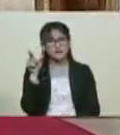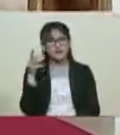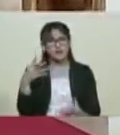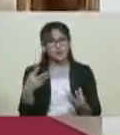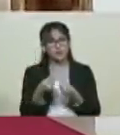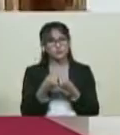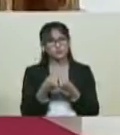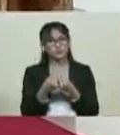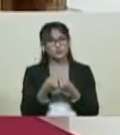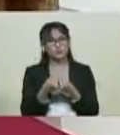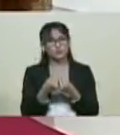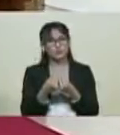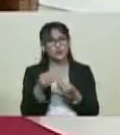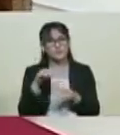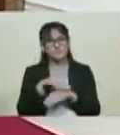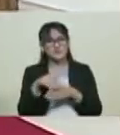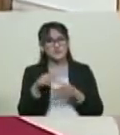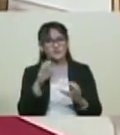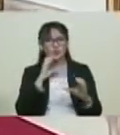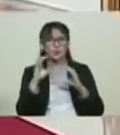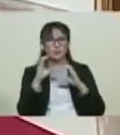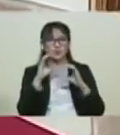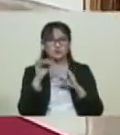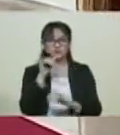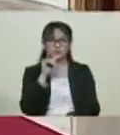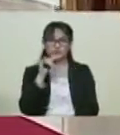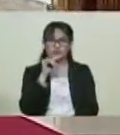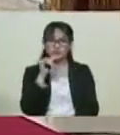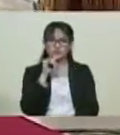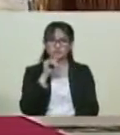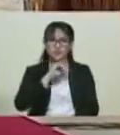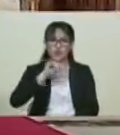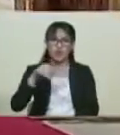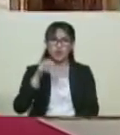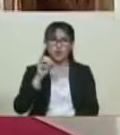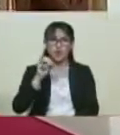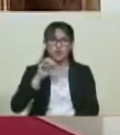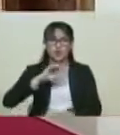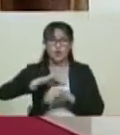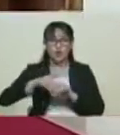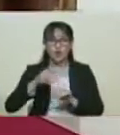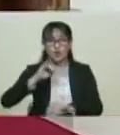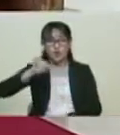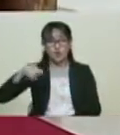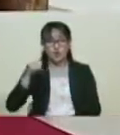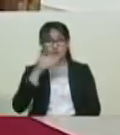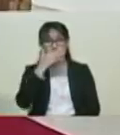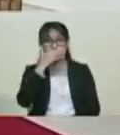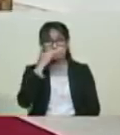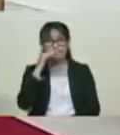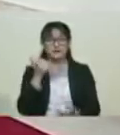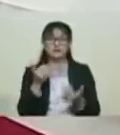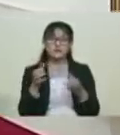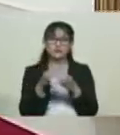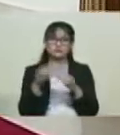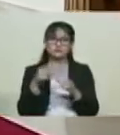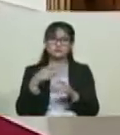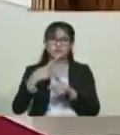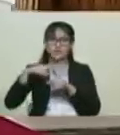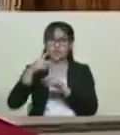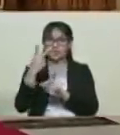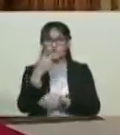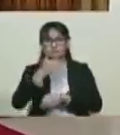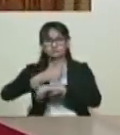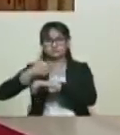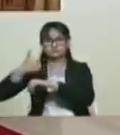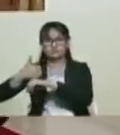compañía del ministro para la Comunicación y la Información, Jorge Rodríguez, también, como les comentaba, acompañado de dos dirigentes